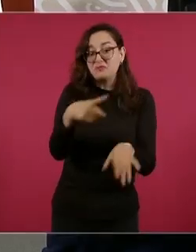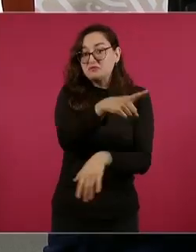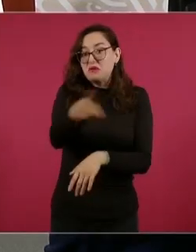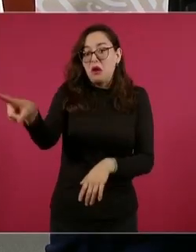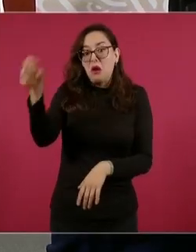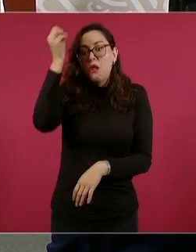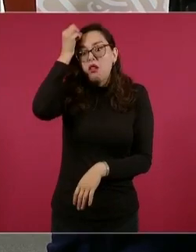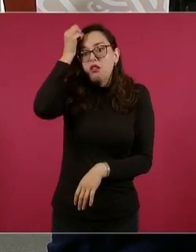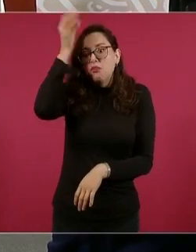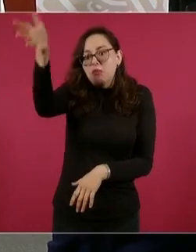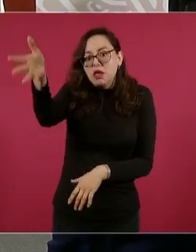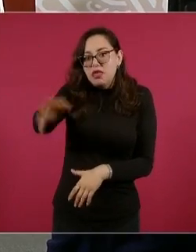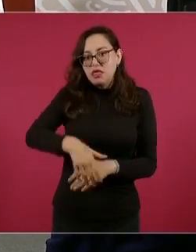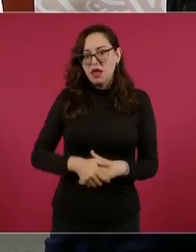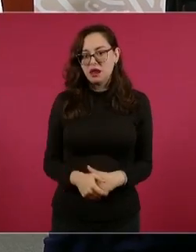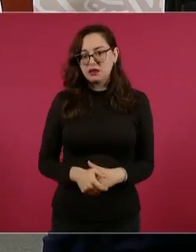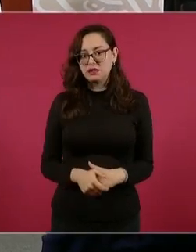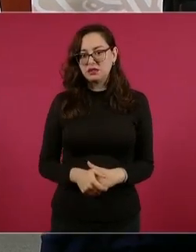porque